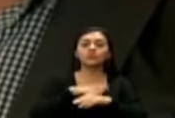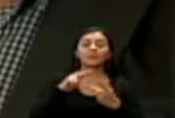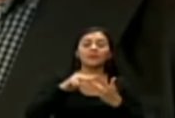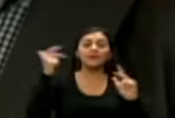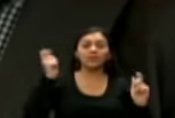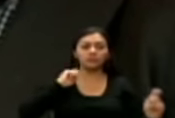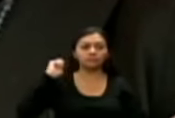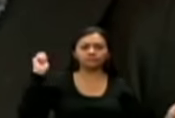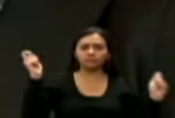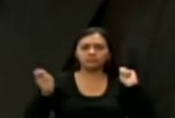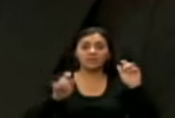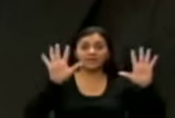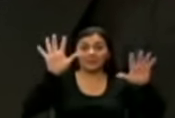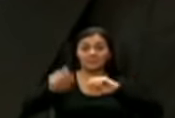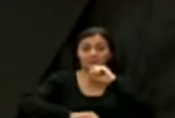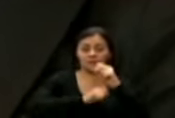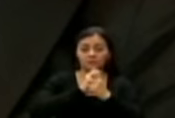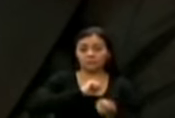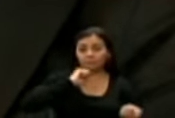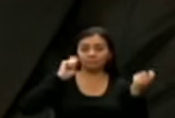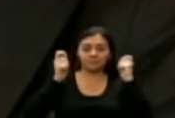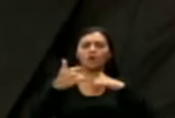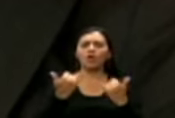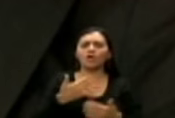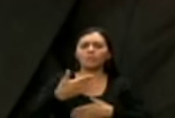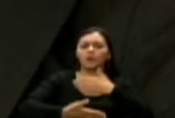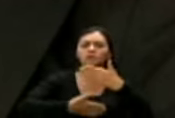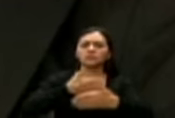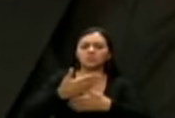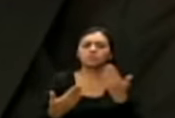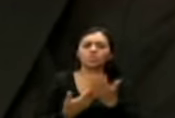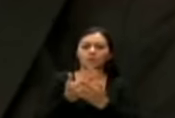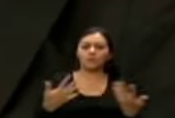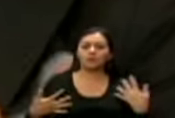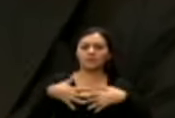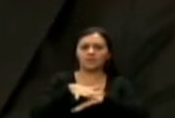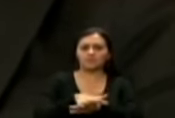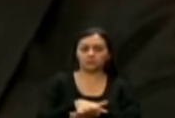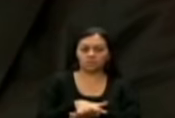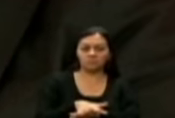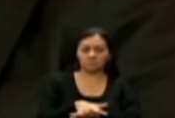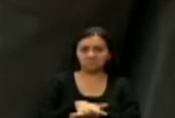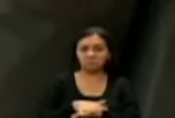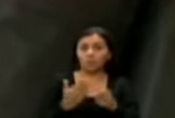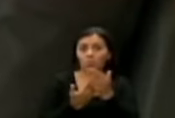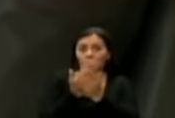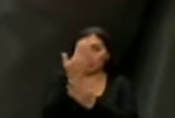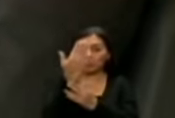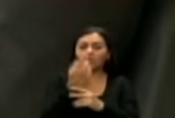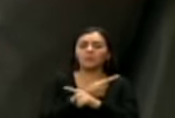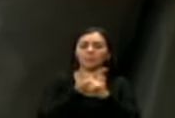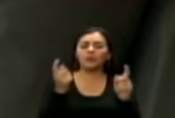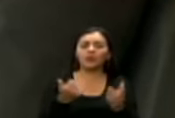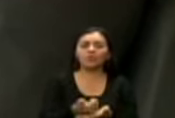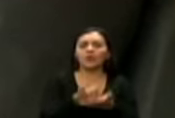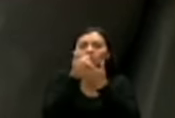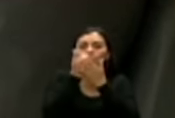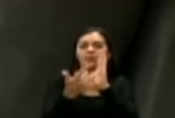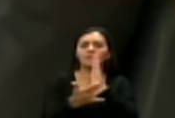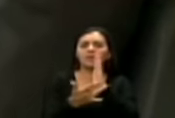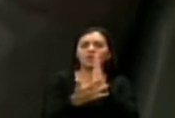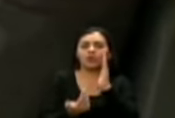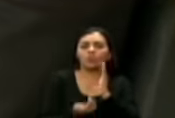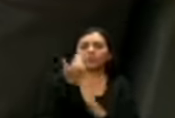en los últimos 10 años, hay un proceso de integración inédito. Por supuesto que ayudan mucho las nuevas tecnologías,